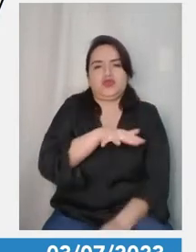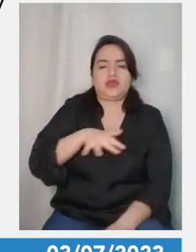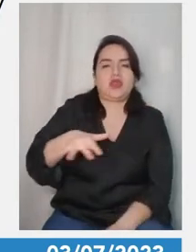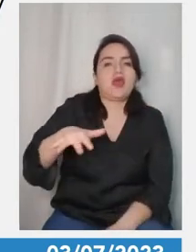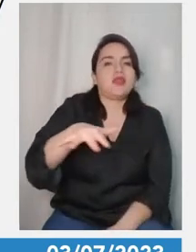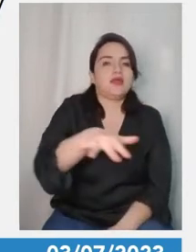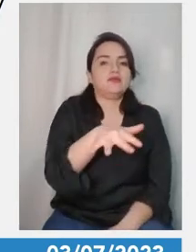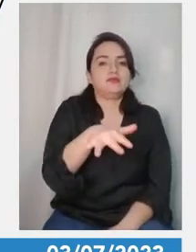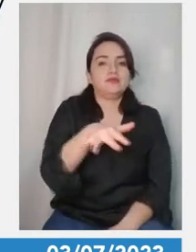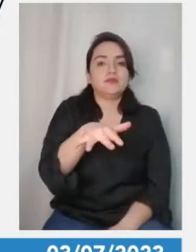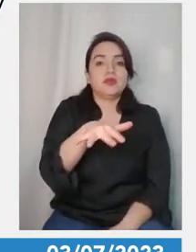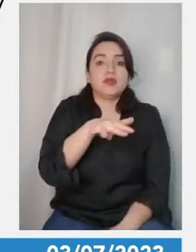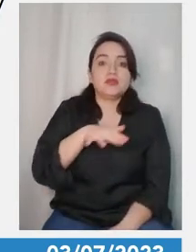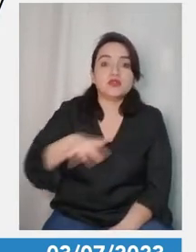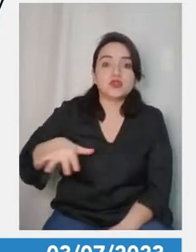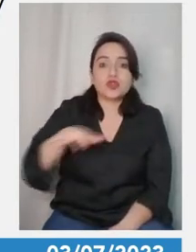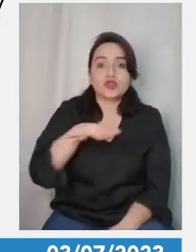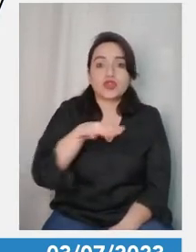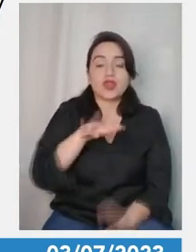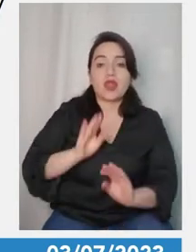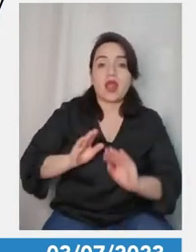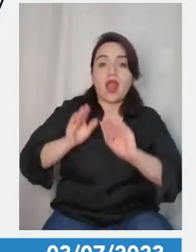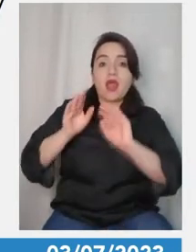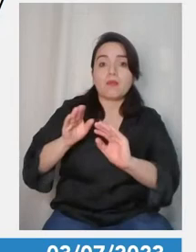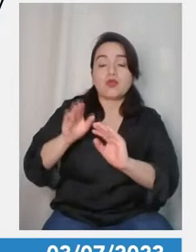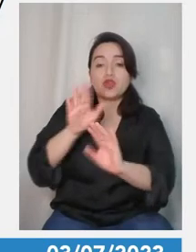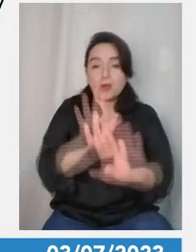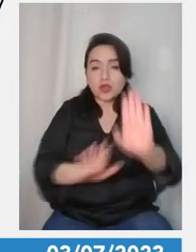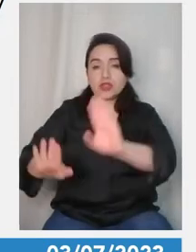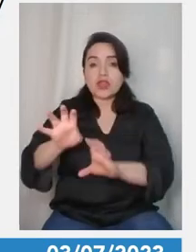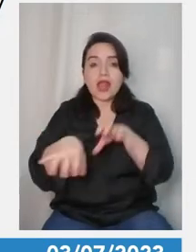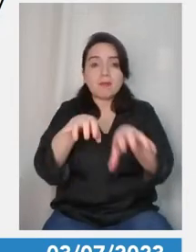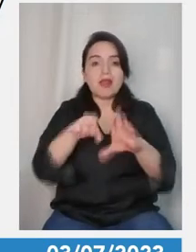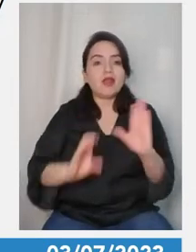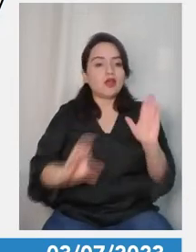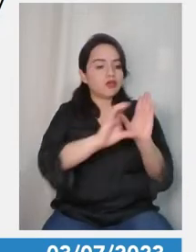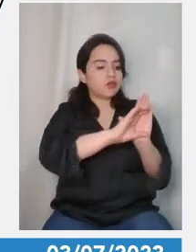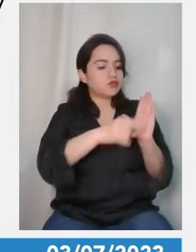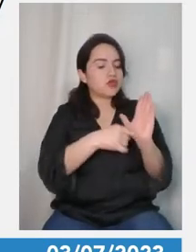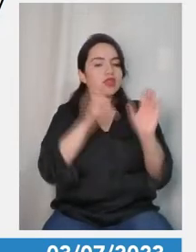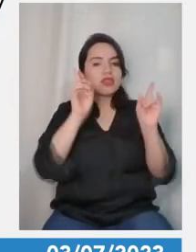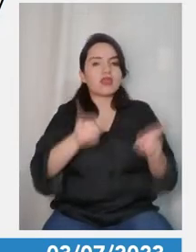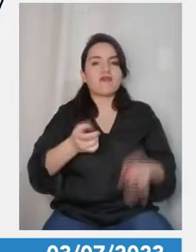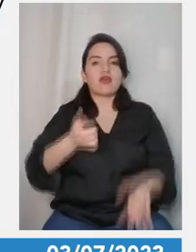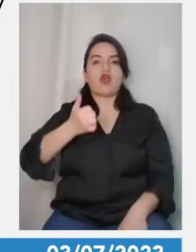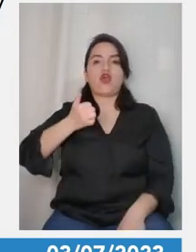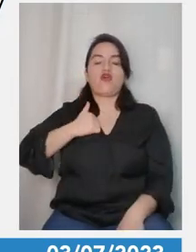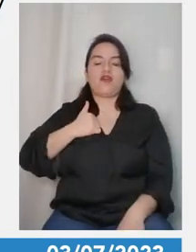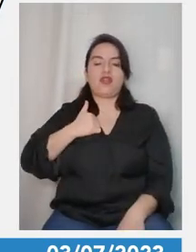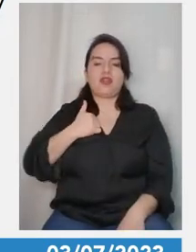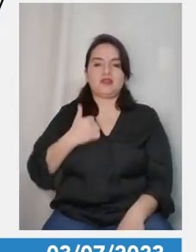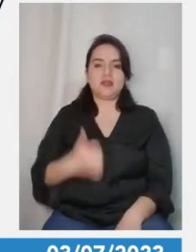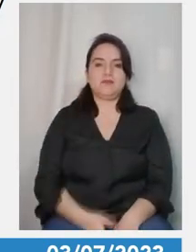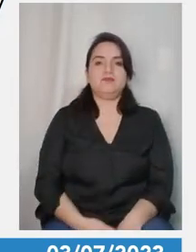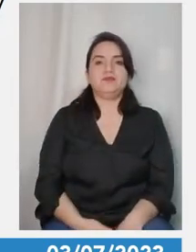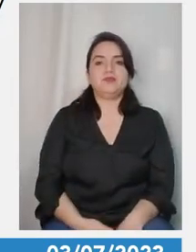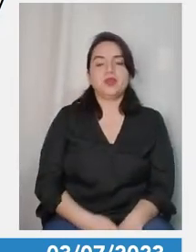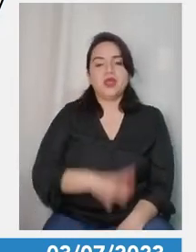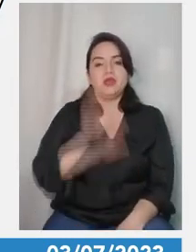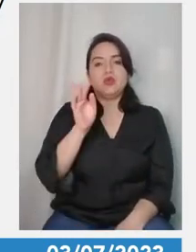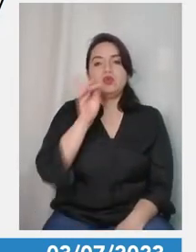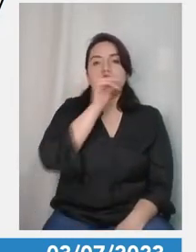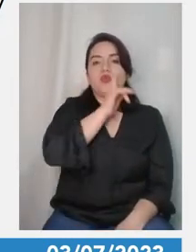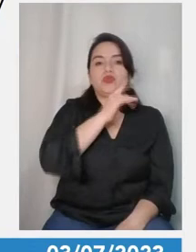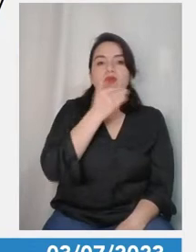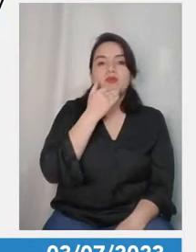la que está a favor de proteger a nuestros animales, la Constitución tiene que obedecer. Y, por último, también hay un argumento